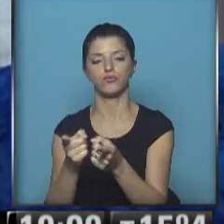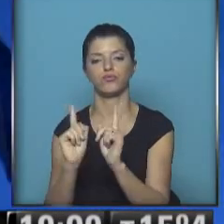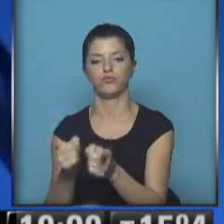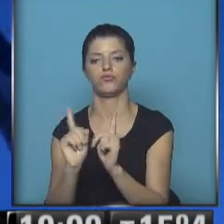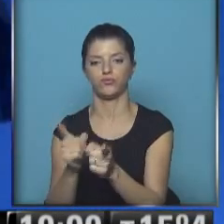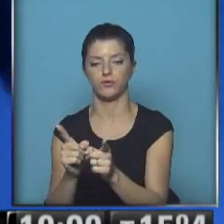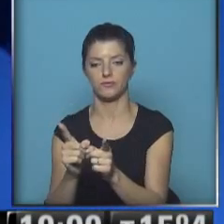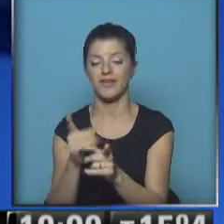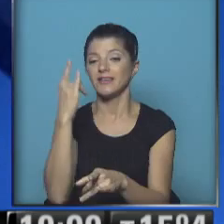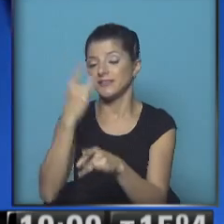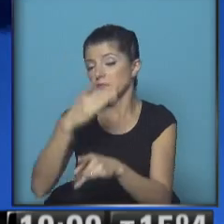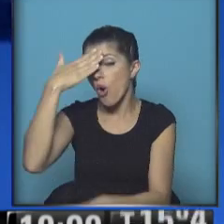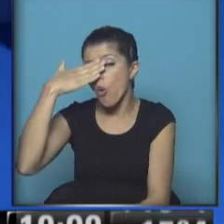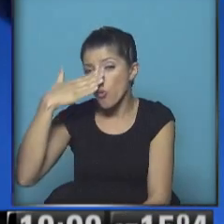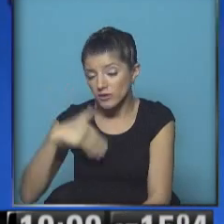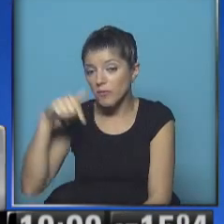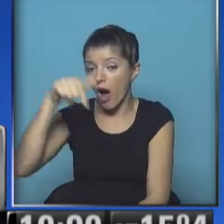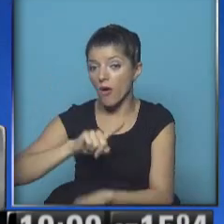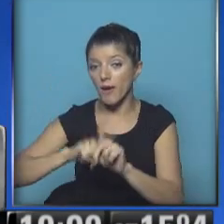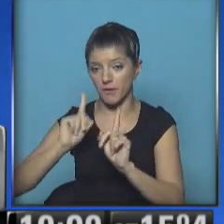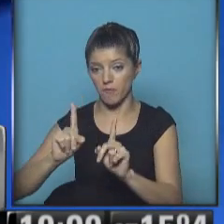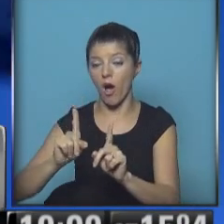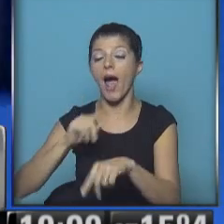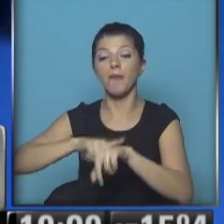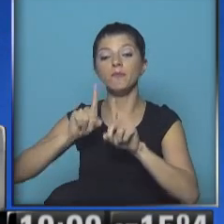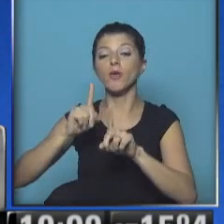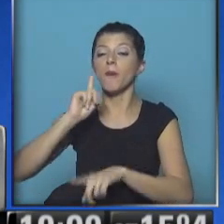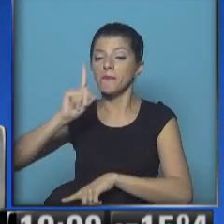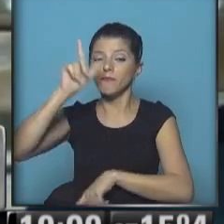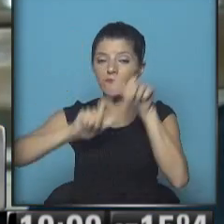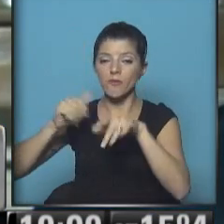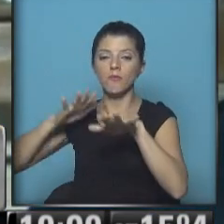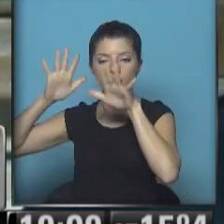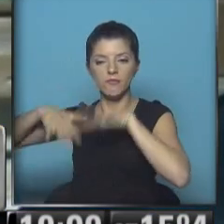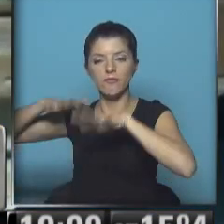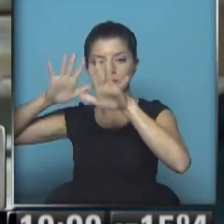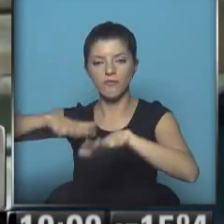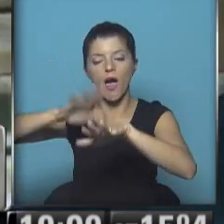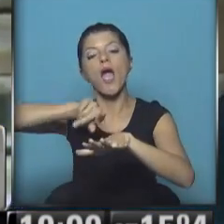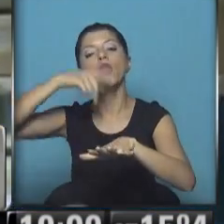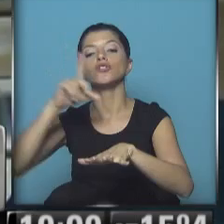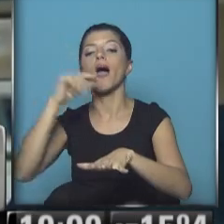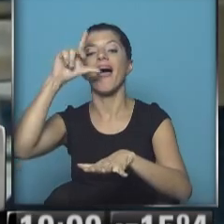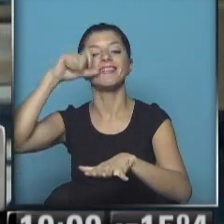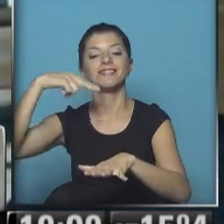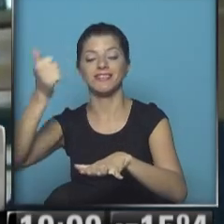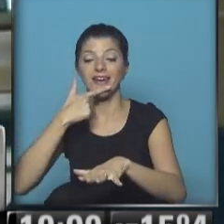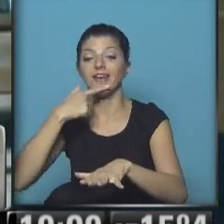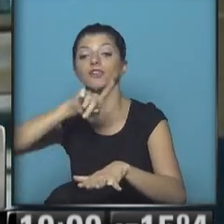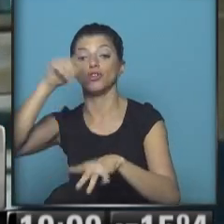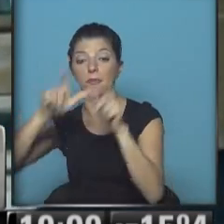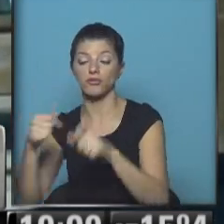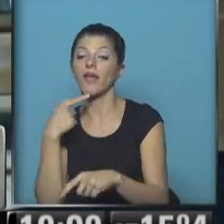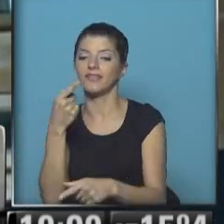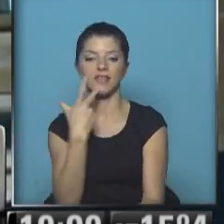y siempre a último momento se están dando mientras miles de griegos salen a la calle en Atenas y otras ciudades por el no a las